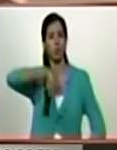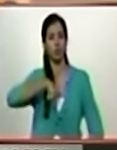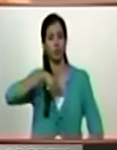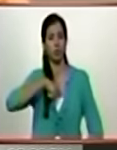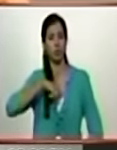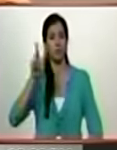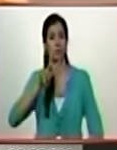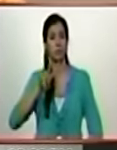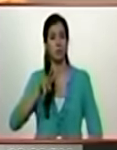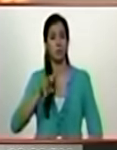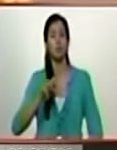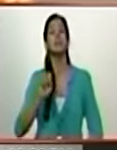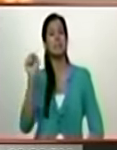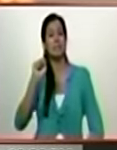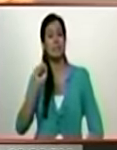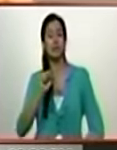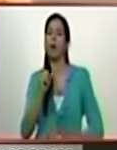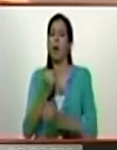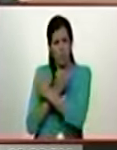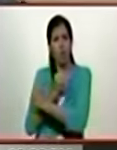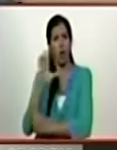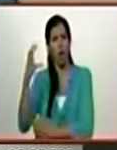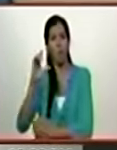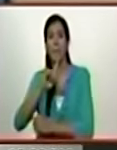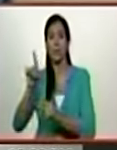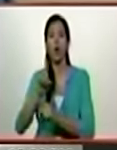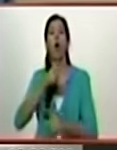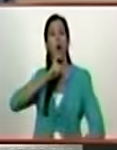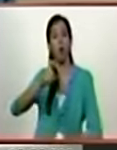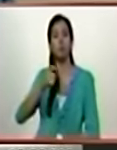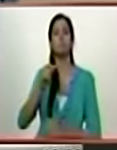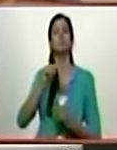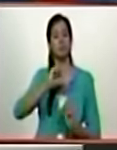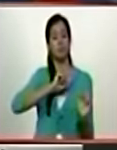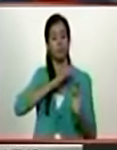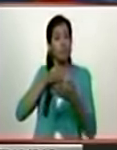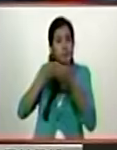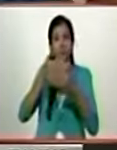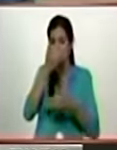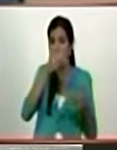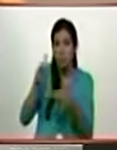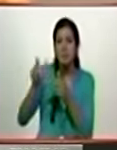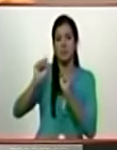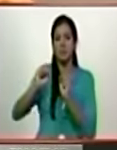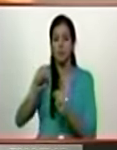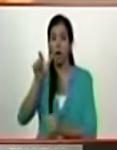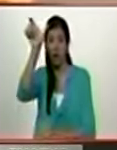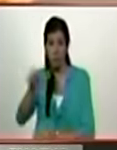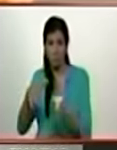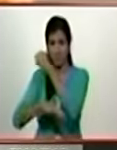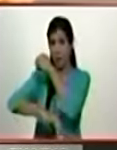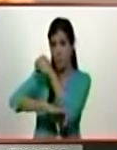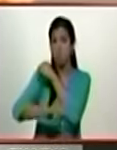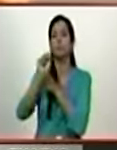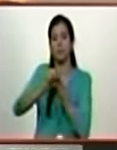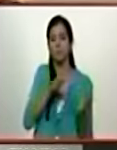anticolombianos. Somos antiparacos, sí. Somos antibachaqueros, sí. Somos anticontrabandistas, sí.